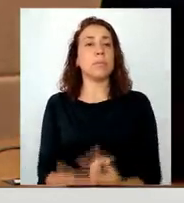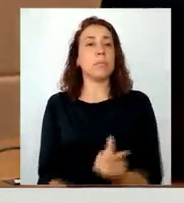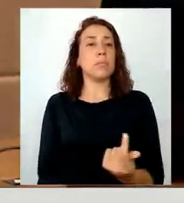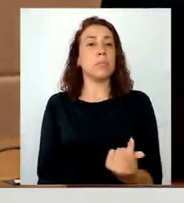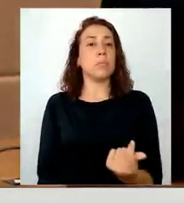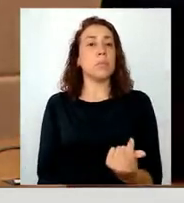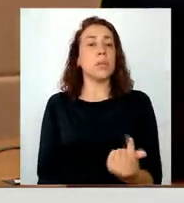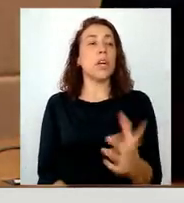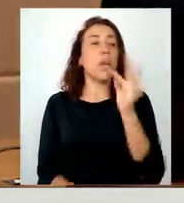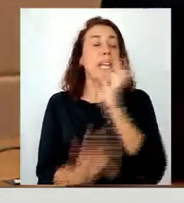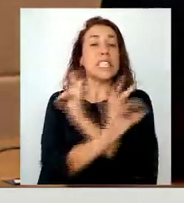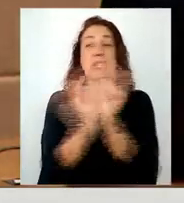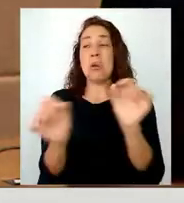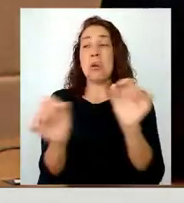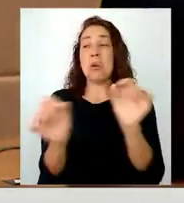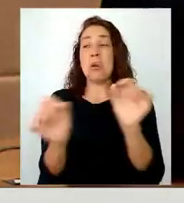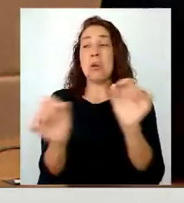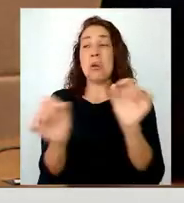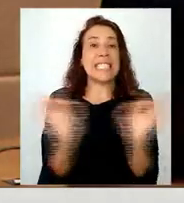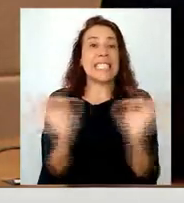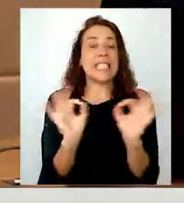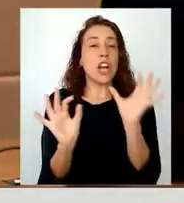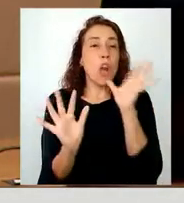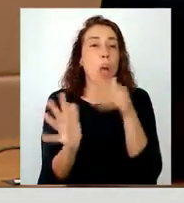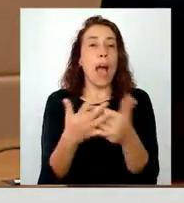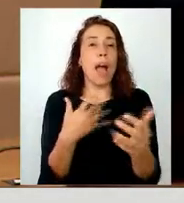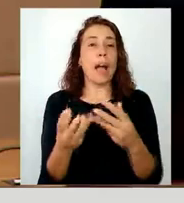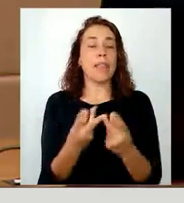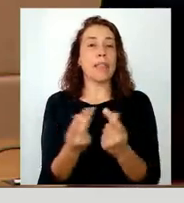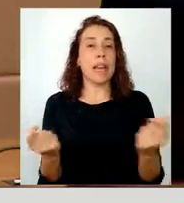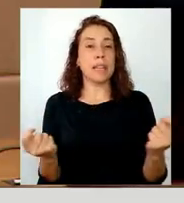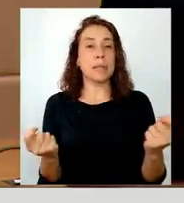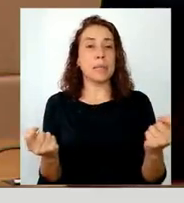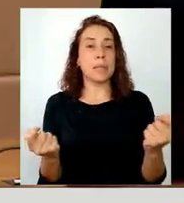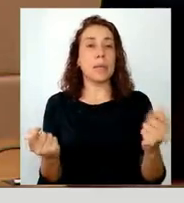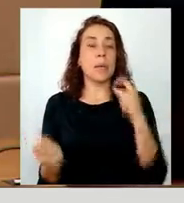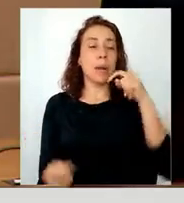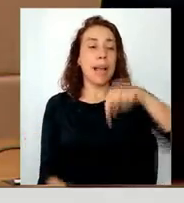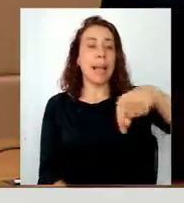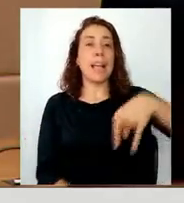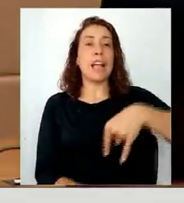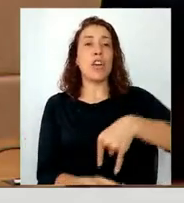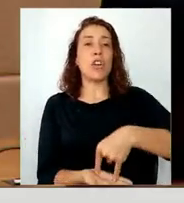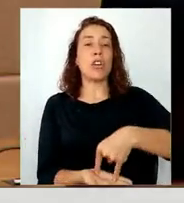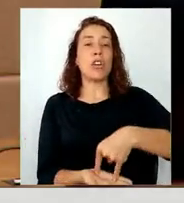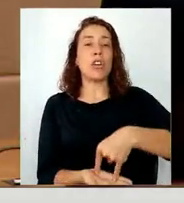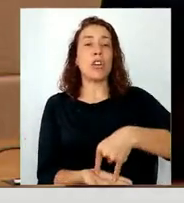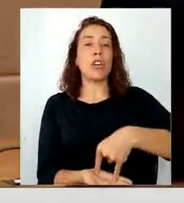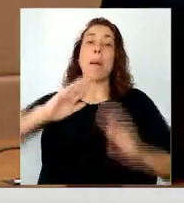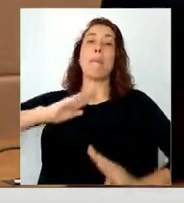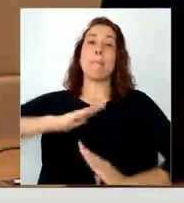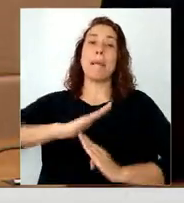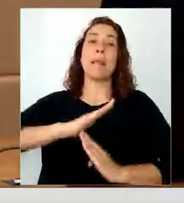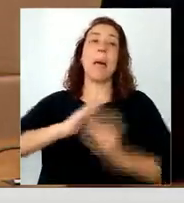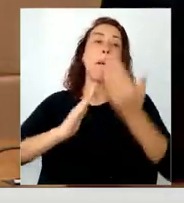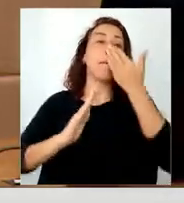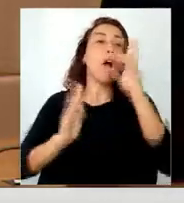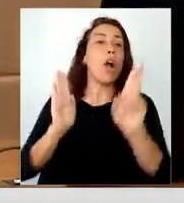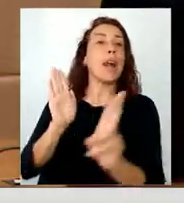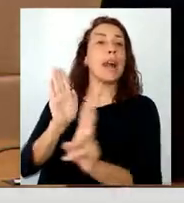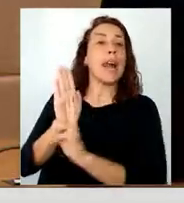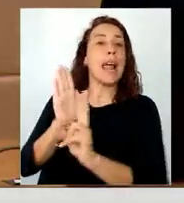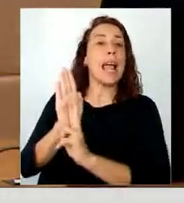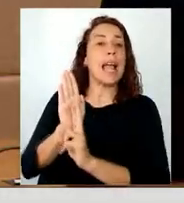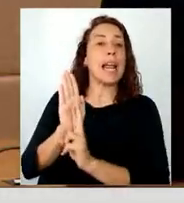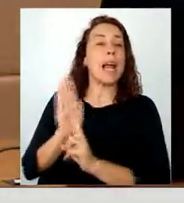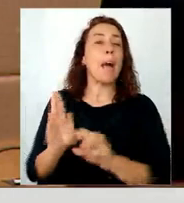sin mayor transparencia y eso porque aquí en el congreso estamos en deuda en una mejor regulación de la municipalidades